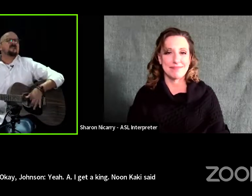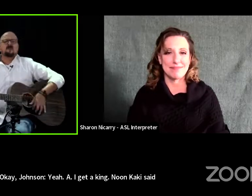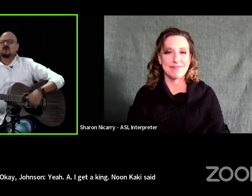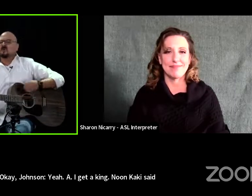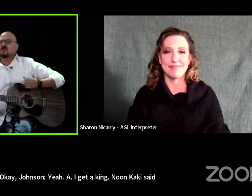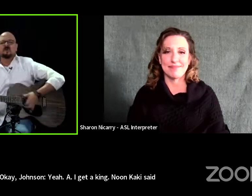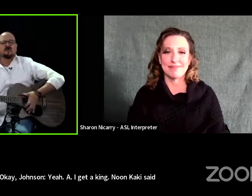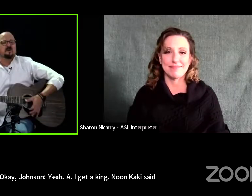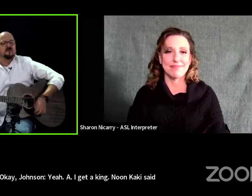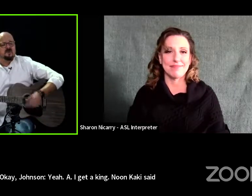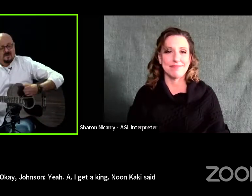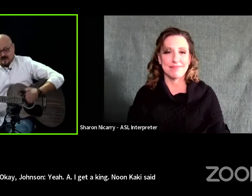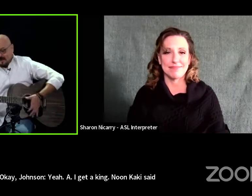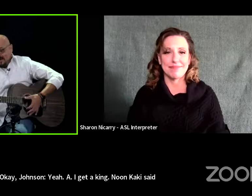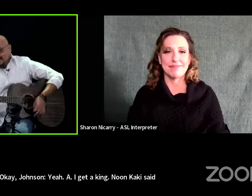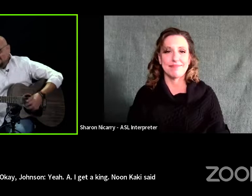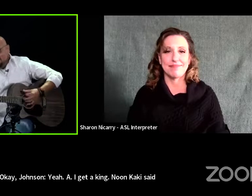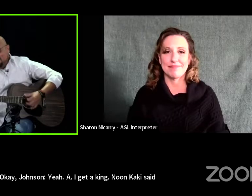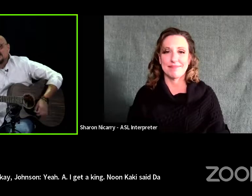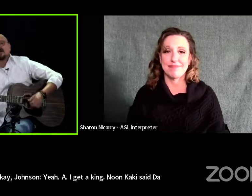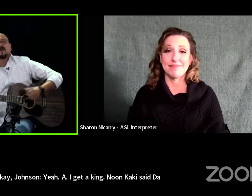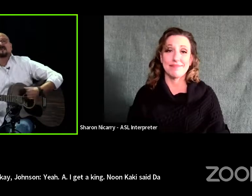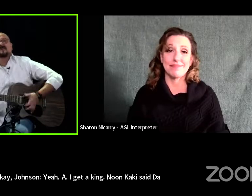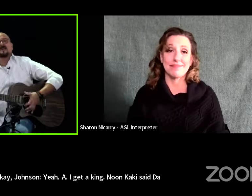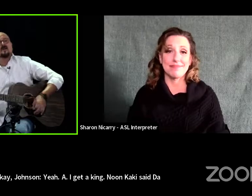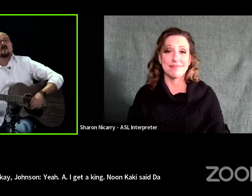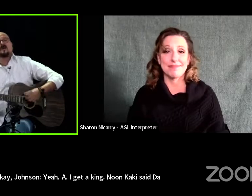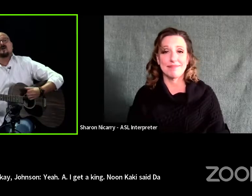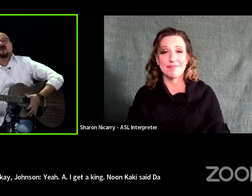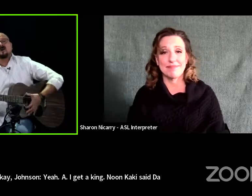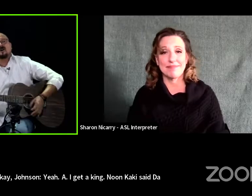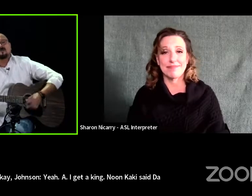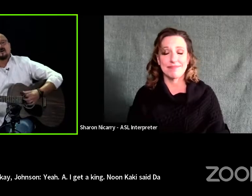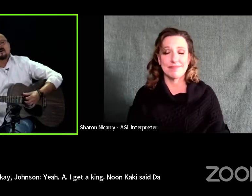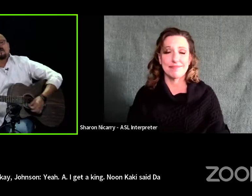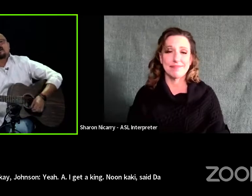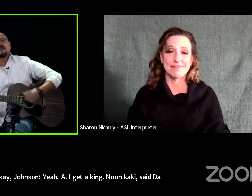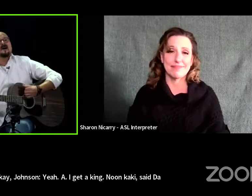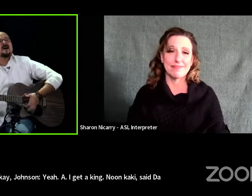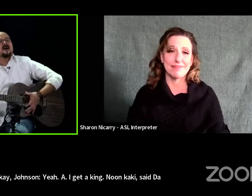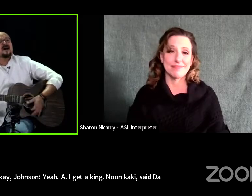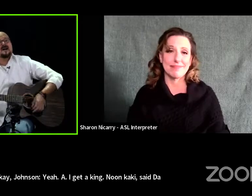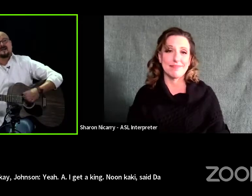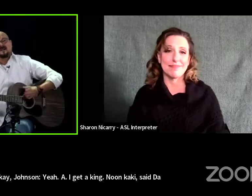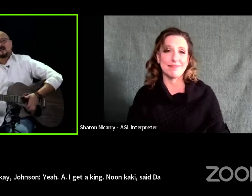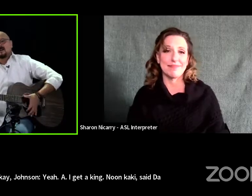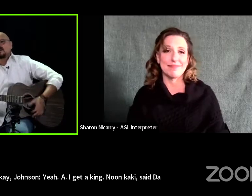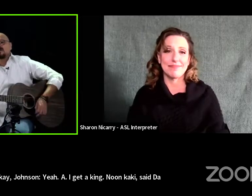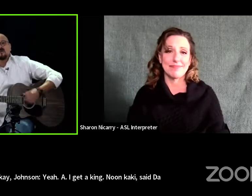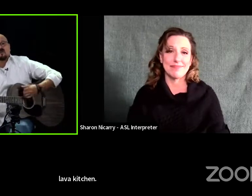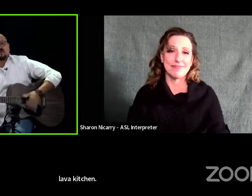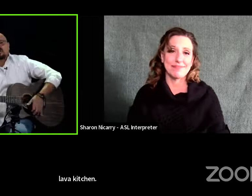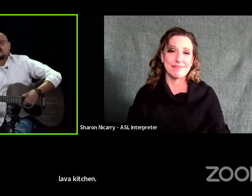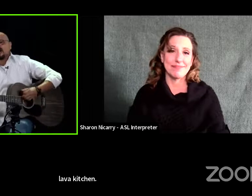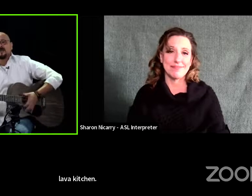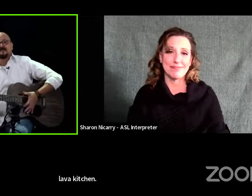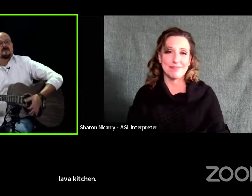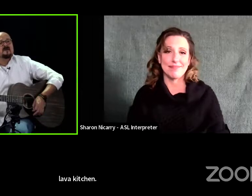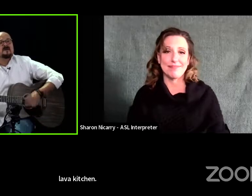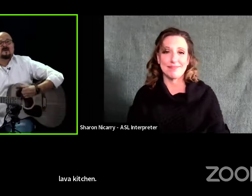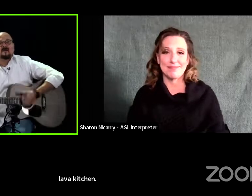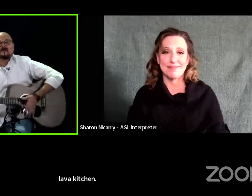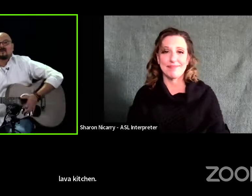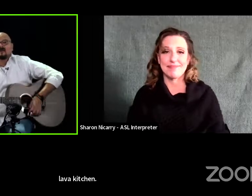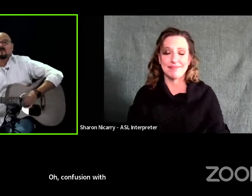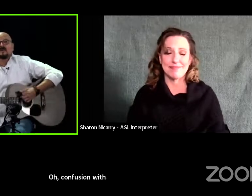perder. Tú, la mujer que llenó mi vida con su lluvia de